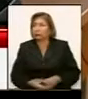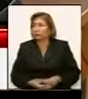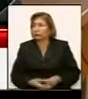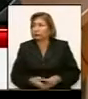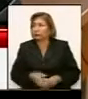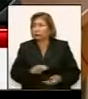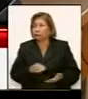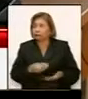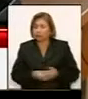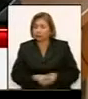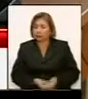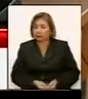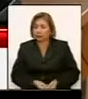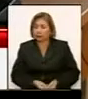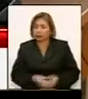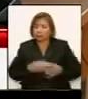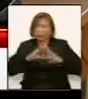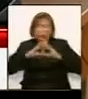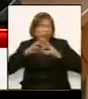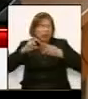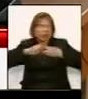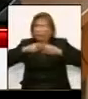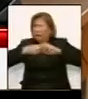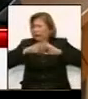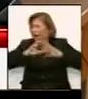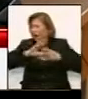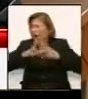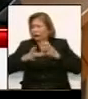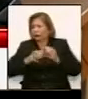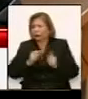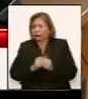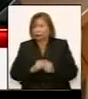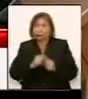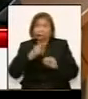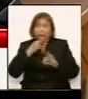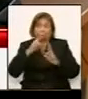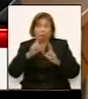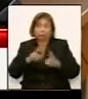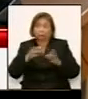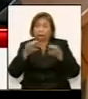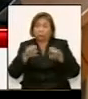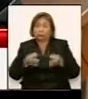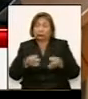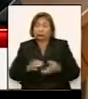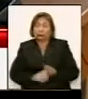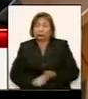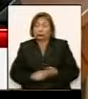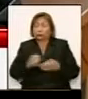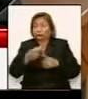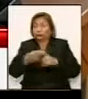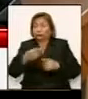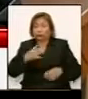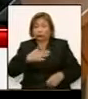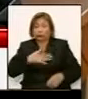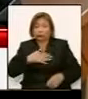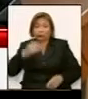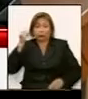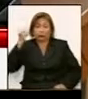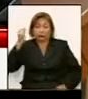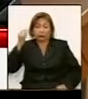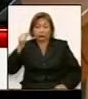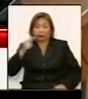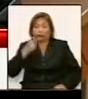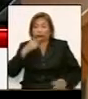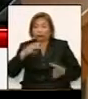también identificar la complejidad de la violencia ninja para que sepan también responder una manera adecuada del híper derecho lo que estamos haciendo es un